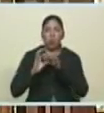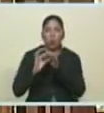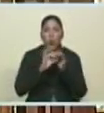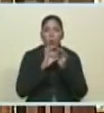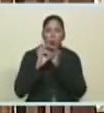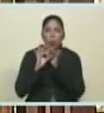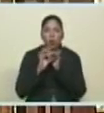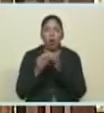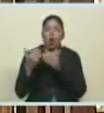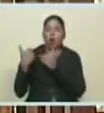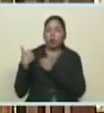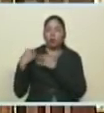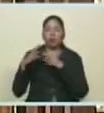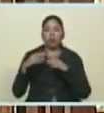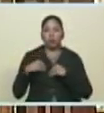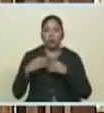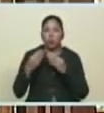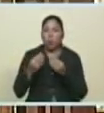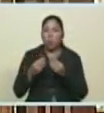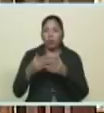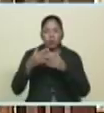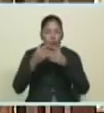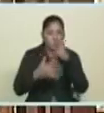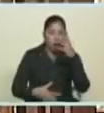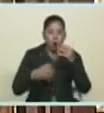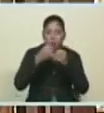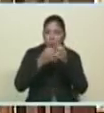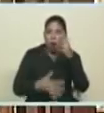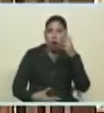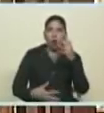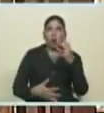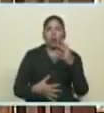vaya asumiendo, miren, tantas cosas que hay que hacer en las regiones.